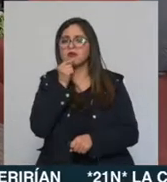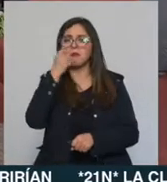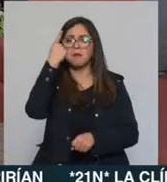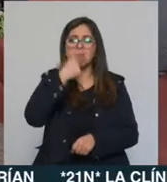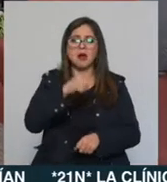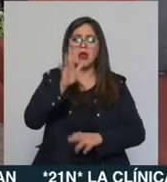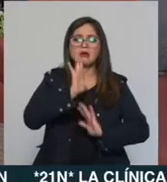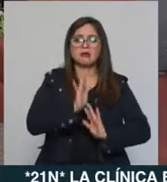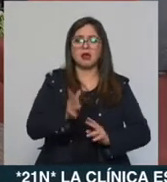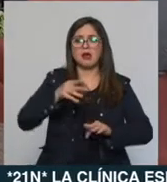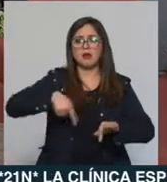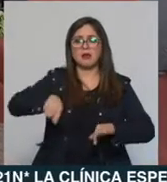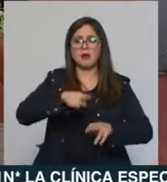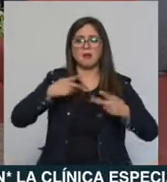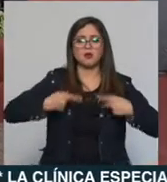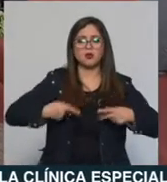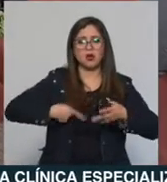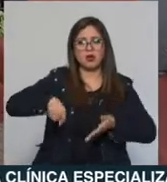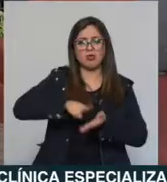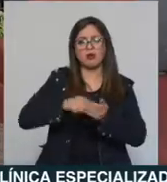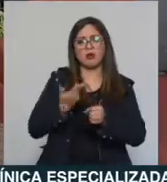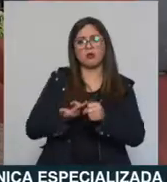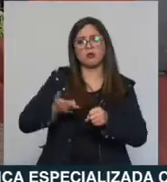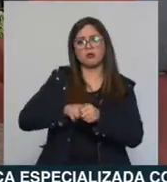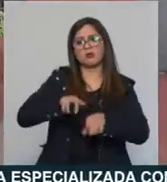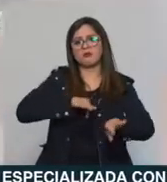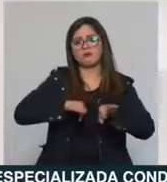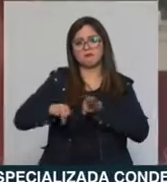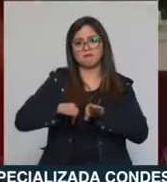actividades regresen de manera normal. Vamos a ver la nota.